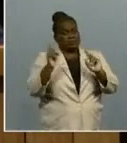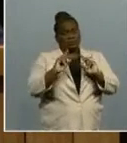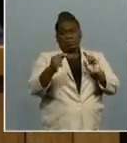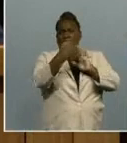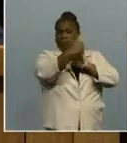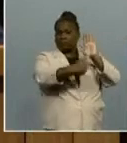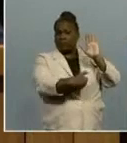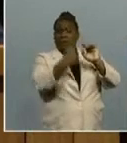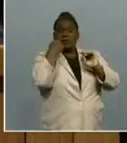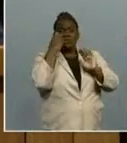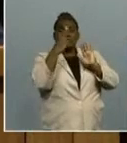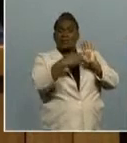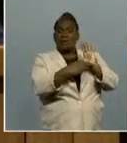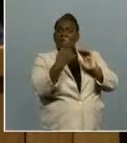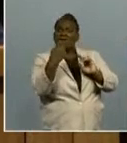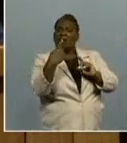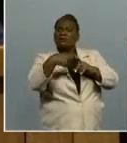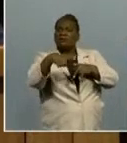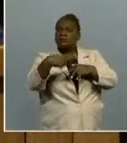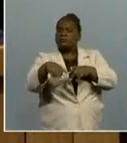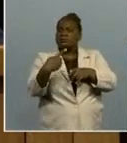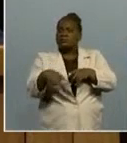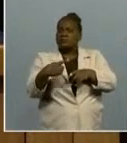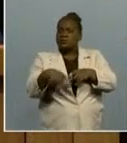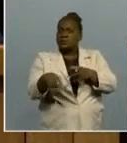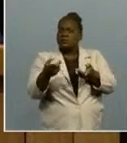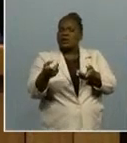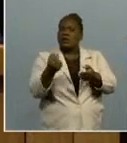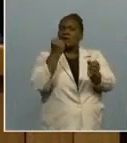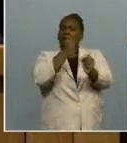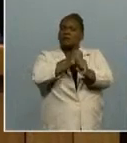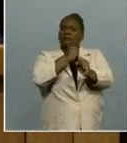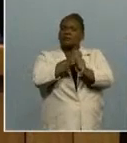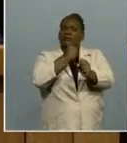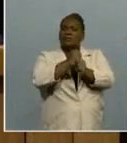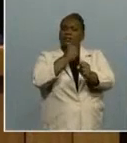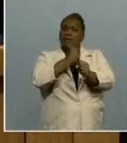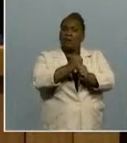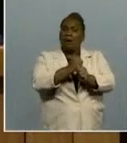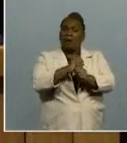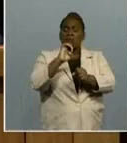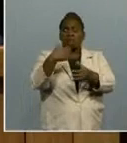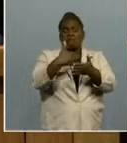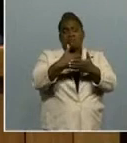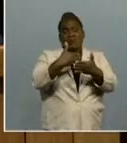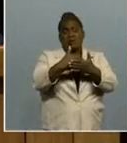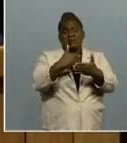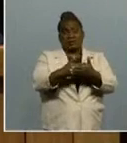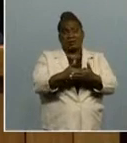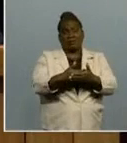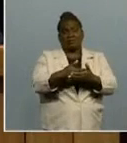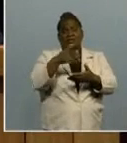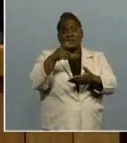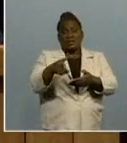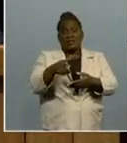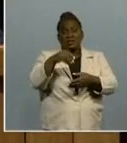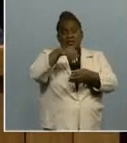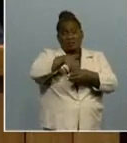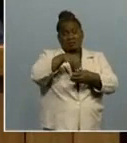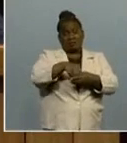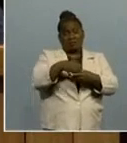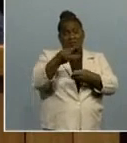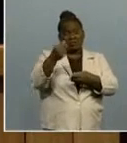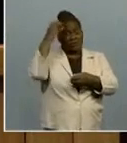en la ineficiencia en eficacia en el desempeño de una parte significativa del sistema empresarial y del sector presupuestado